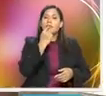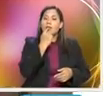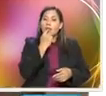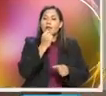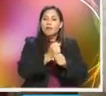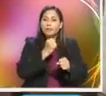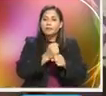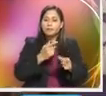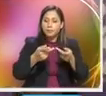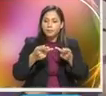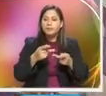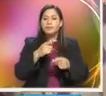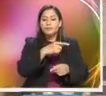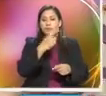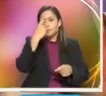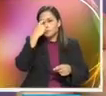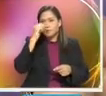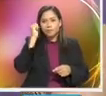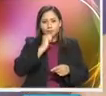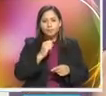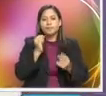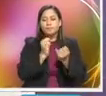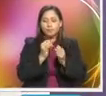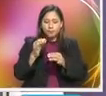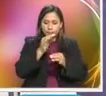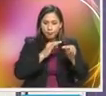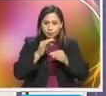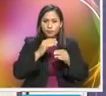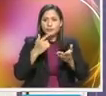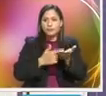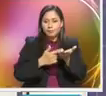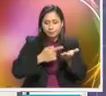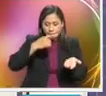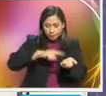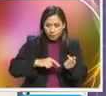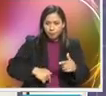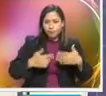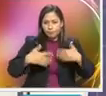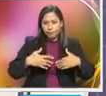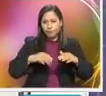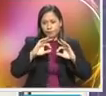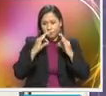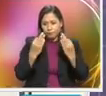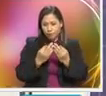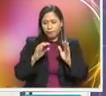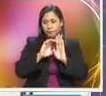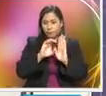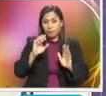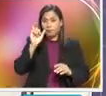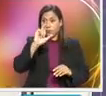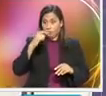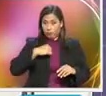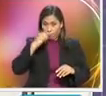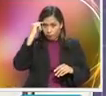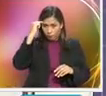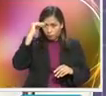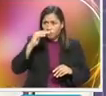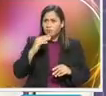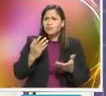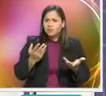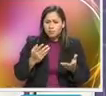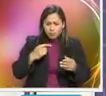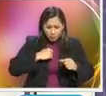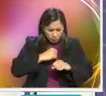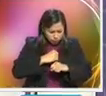cosa importante, estamos en formación de células de grasa. Y entonces cuando somos adultos decimos, ¿quién me ocasiona